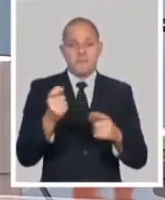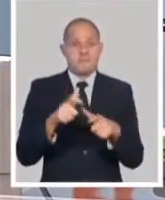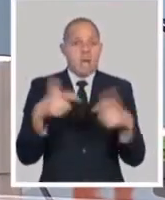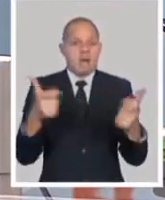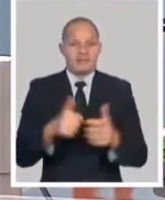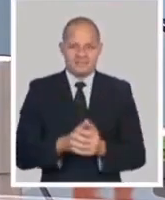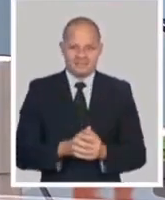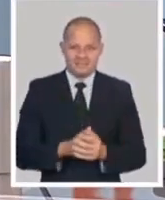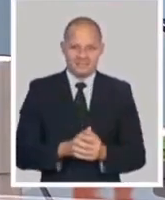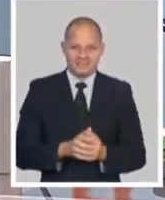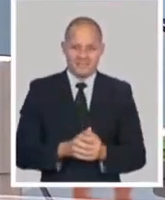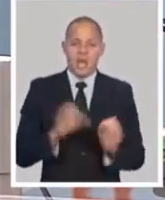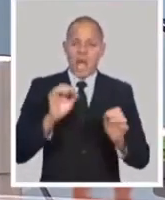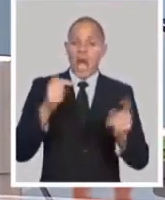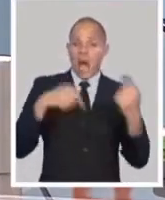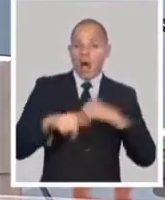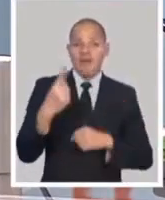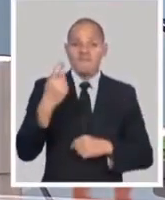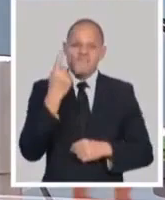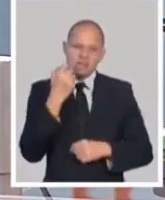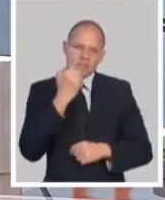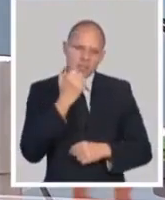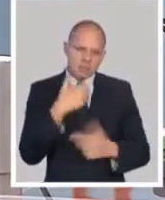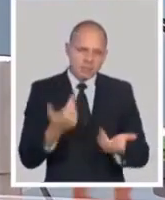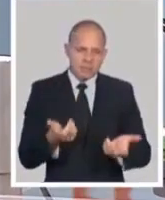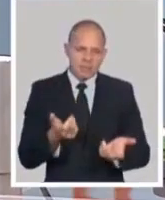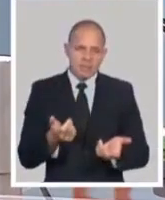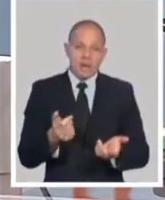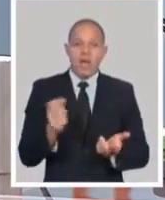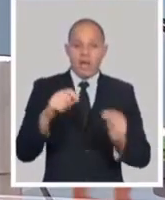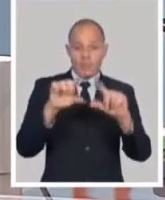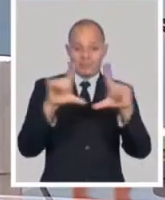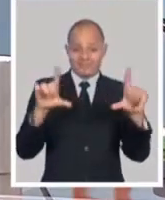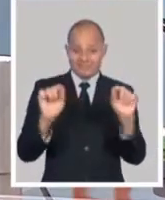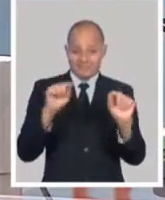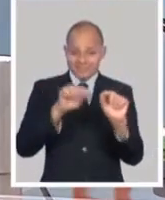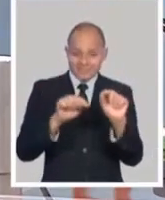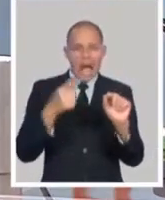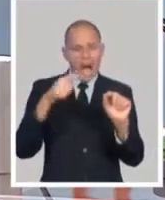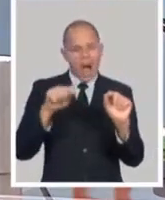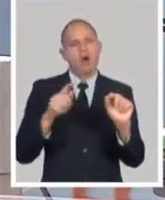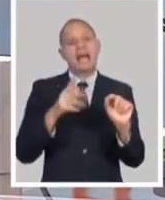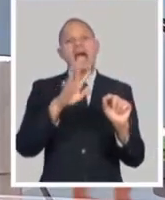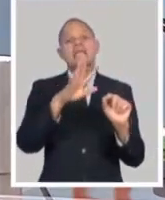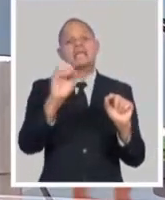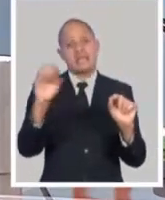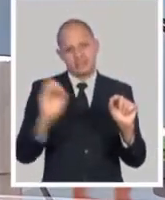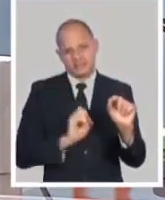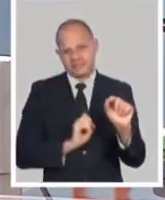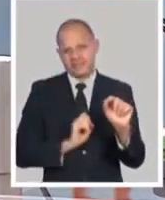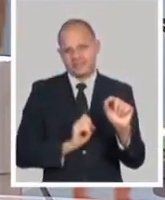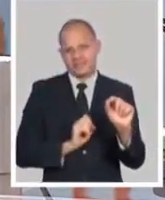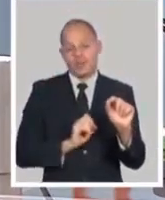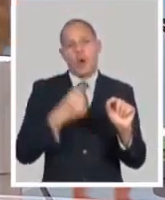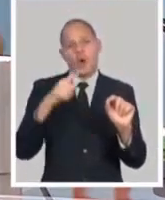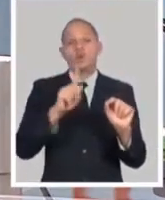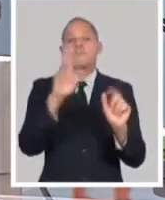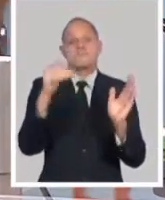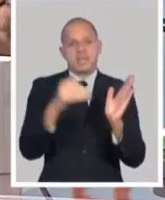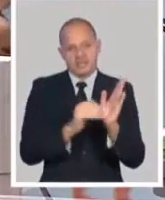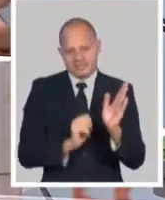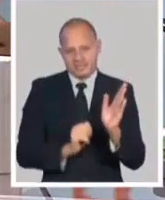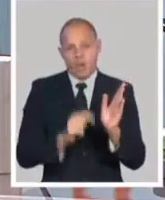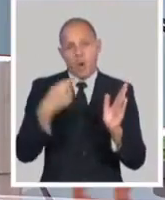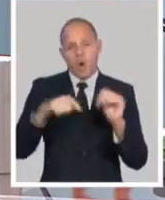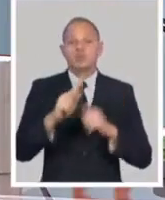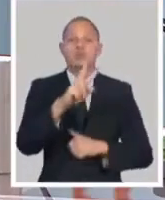nosotros ya veníamos trabajando en esto y otras cosas se tomó la decisión no sólo por esto de que las tiendas empezaron a vender